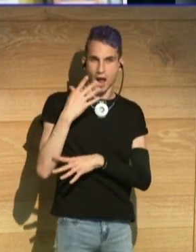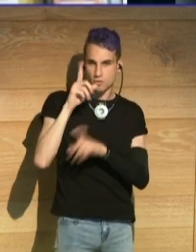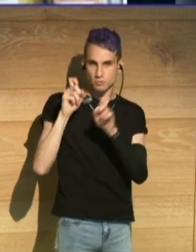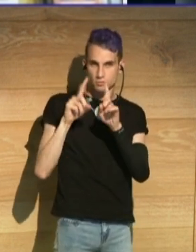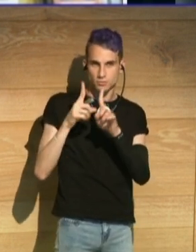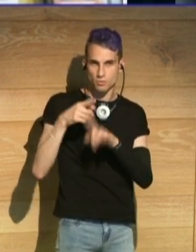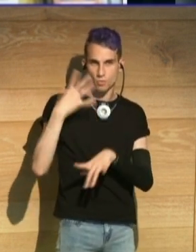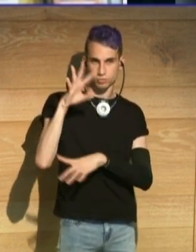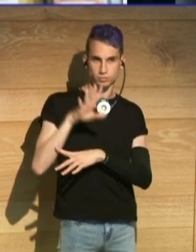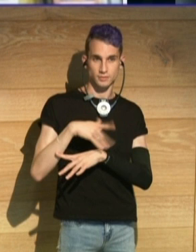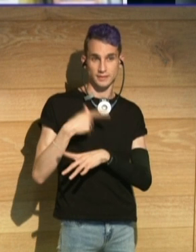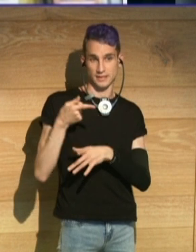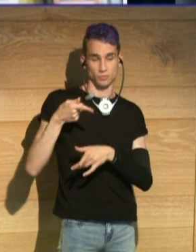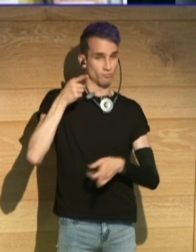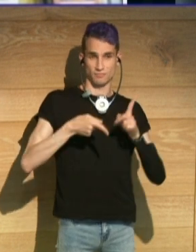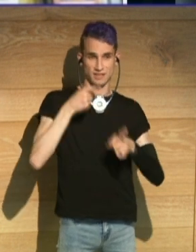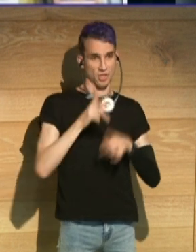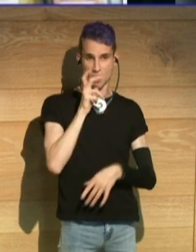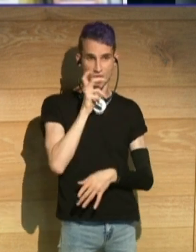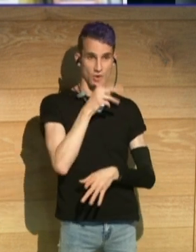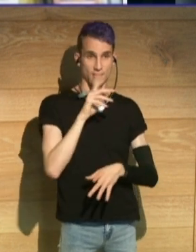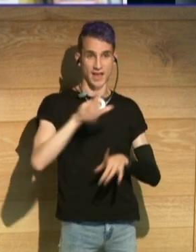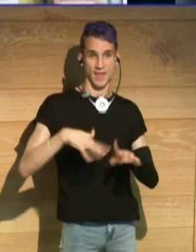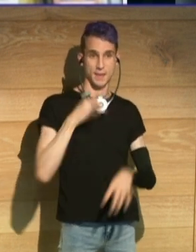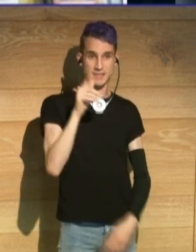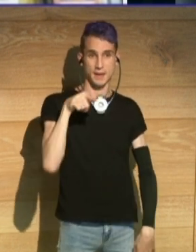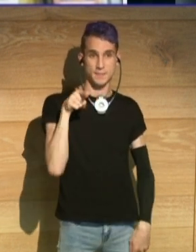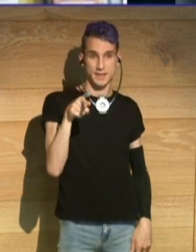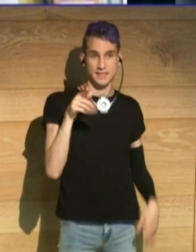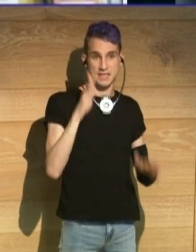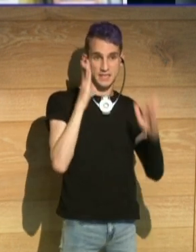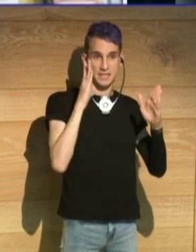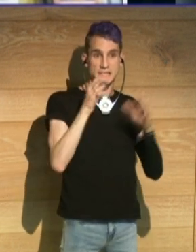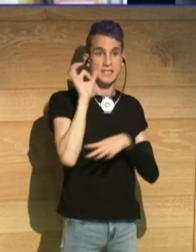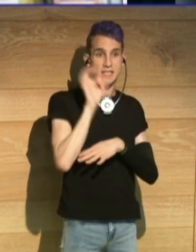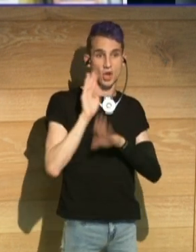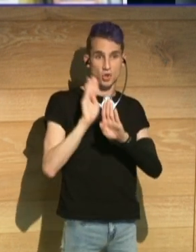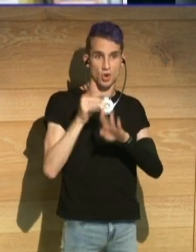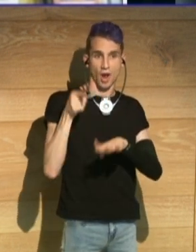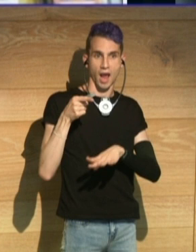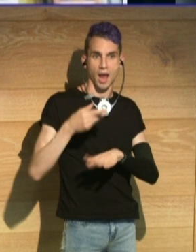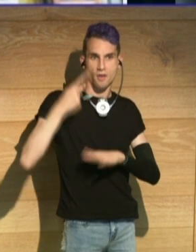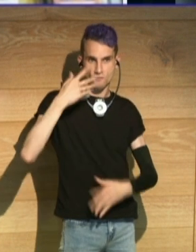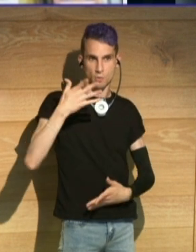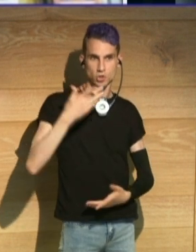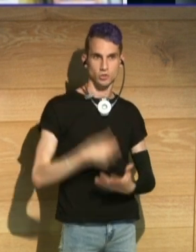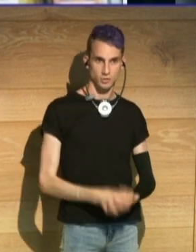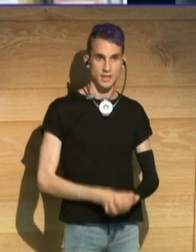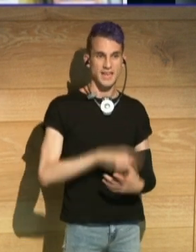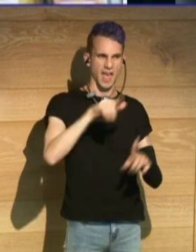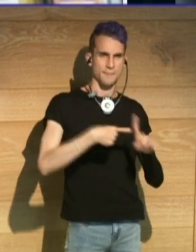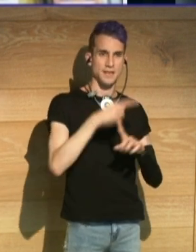su siglo, como lo pongo en el subtítulo, y que inauguró también un siglo realmente, y por lo